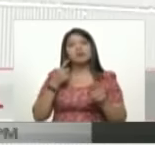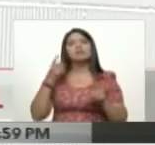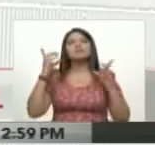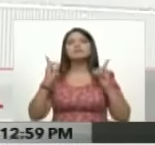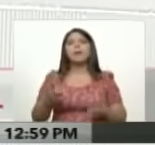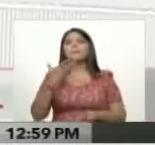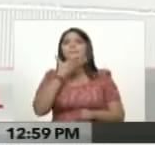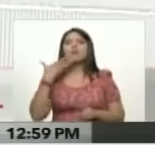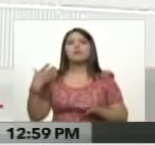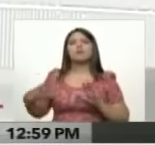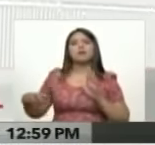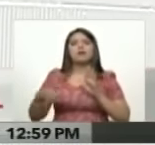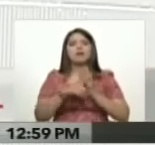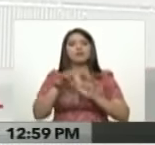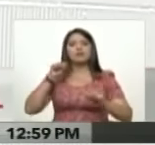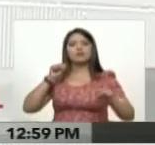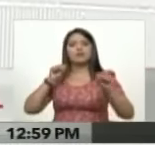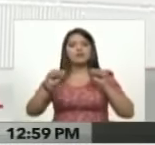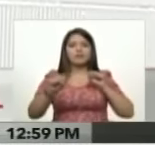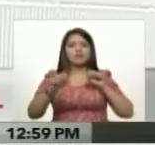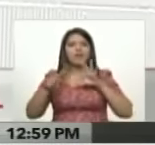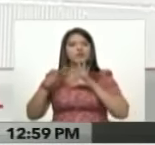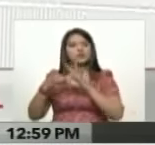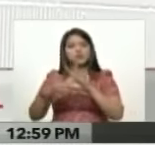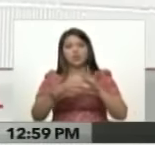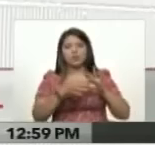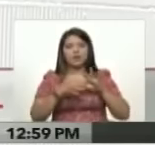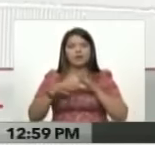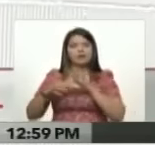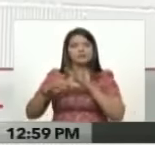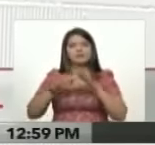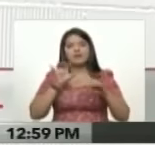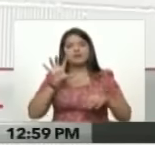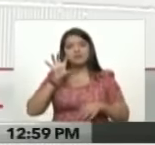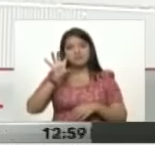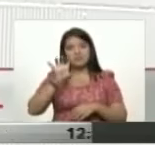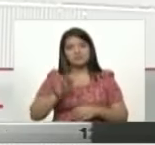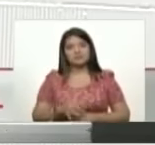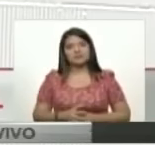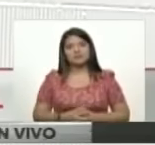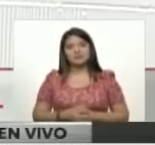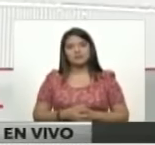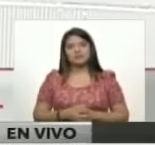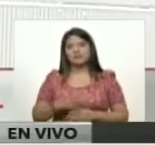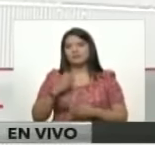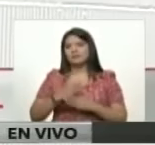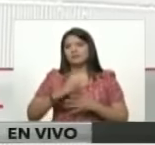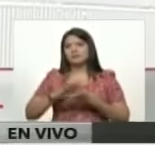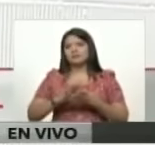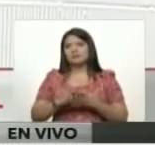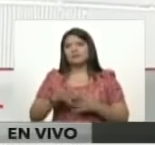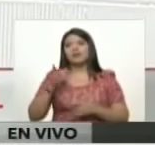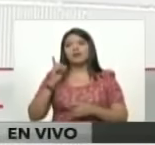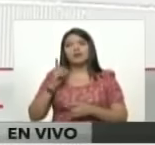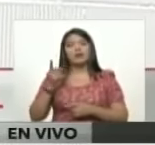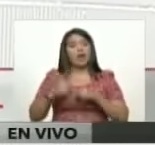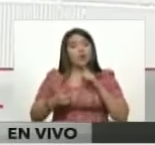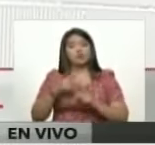el derecho de defender la soberanía del país y al César lo que es del